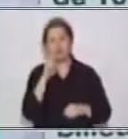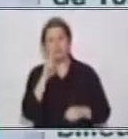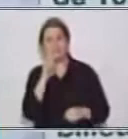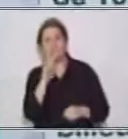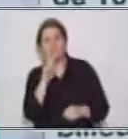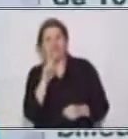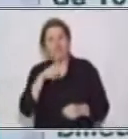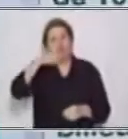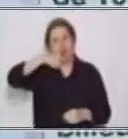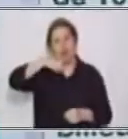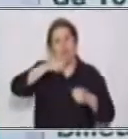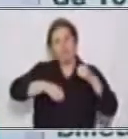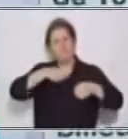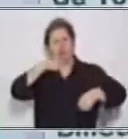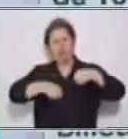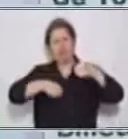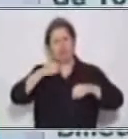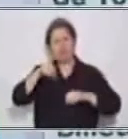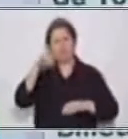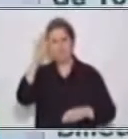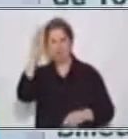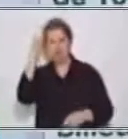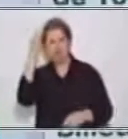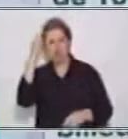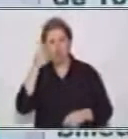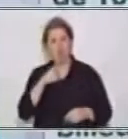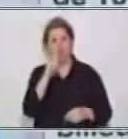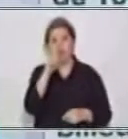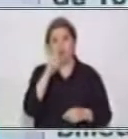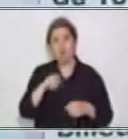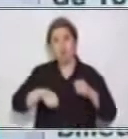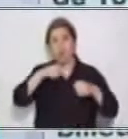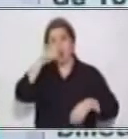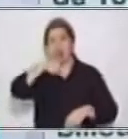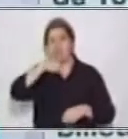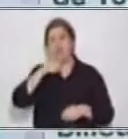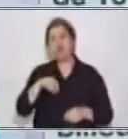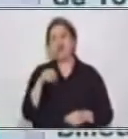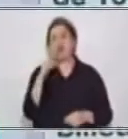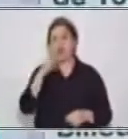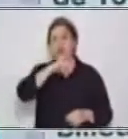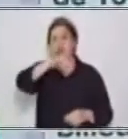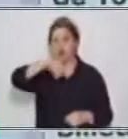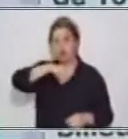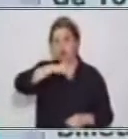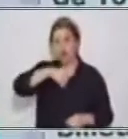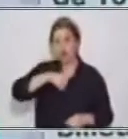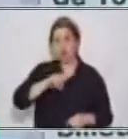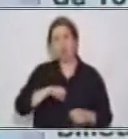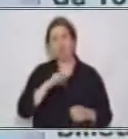3.50. Más la libra de azúcar, son 5 libras de azúcar. Hicimos la operación